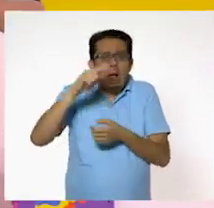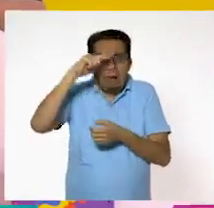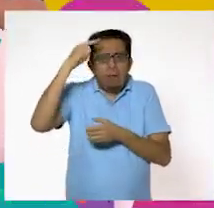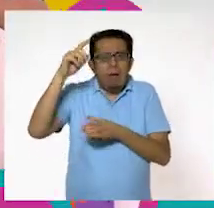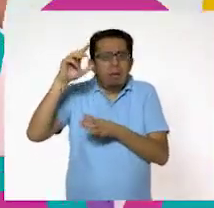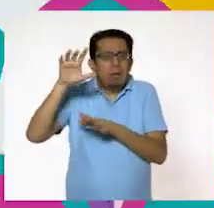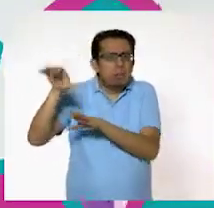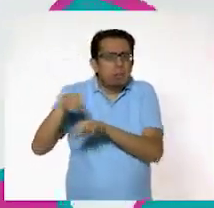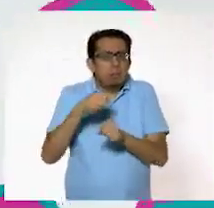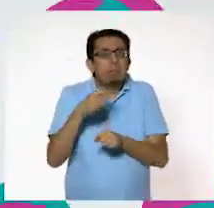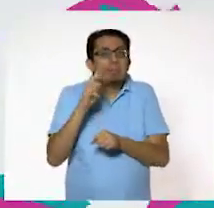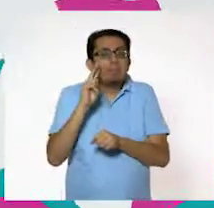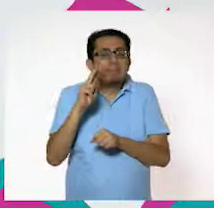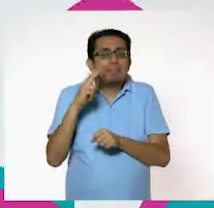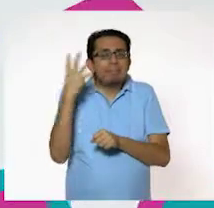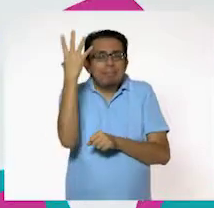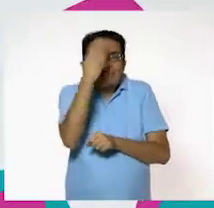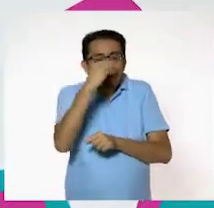la decoro.